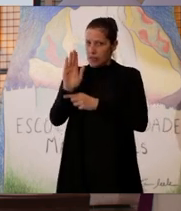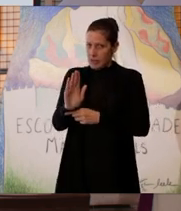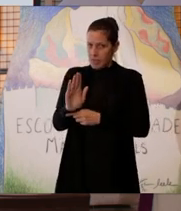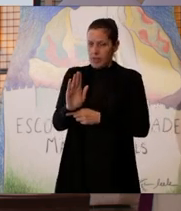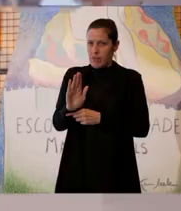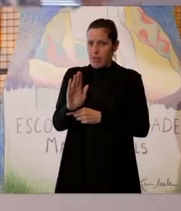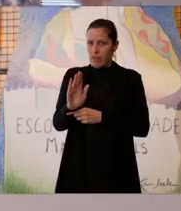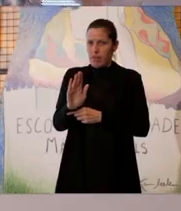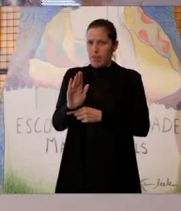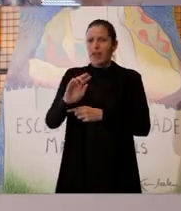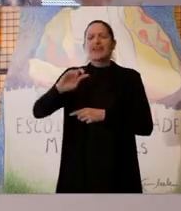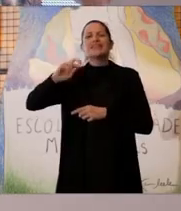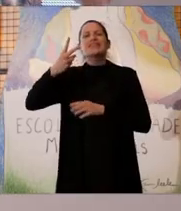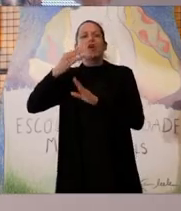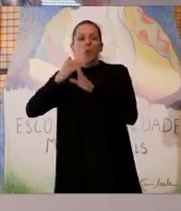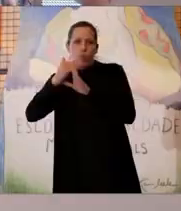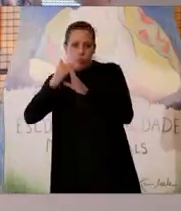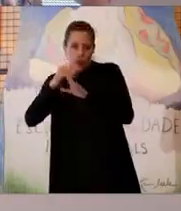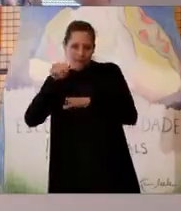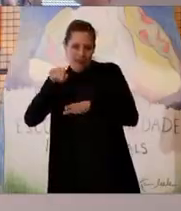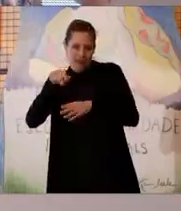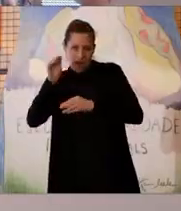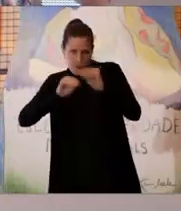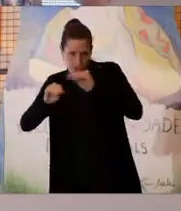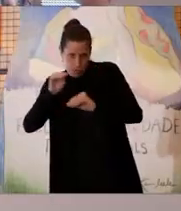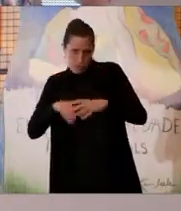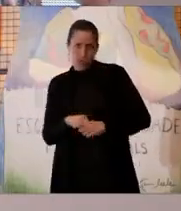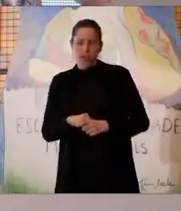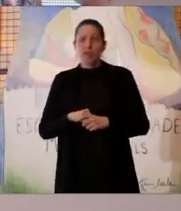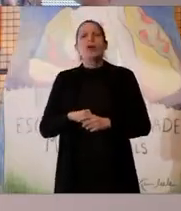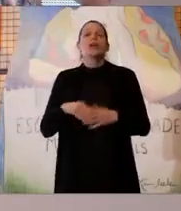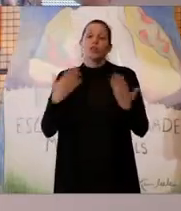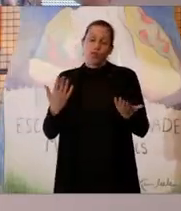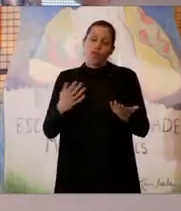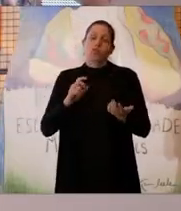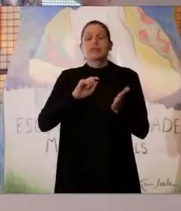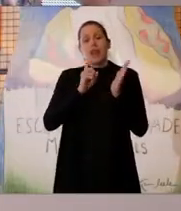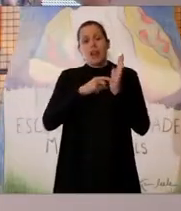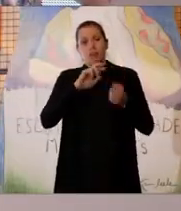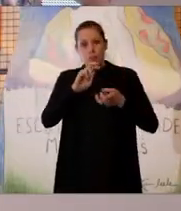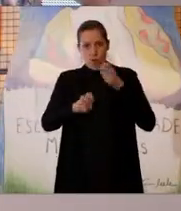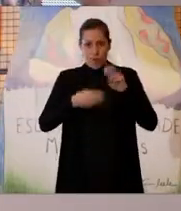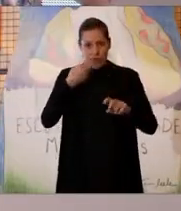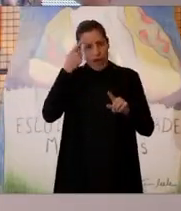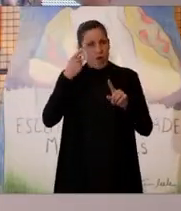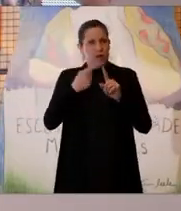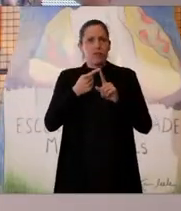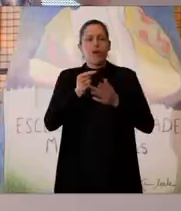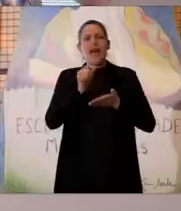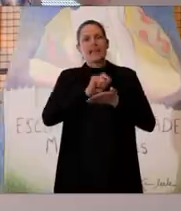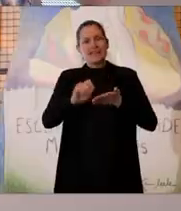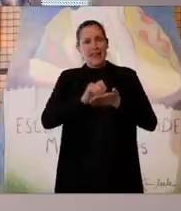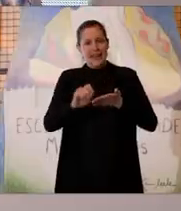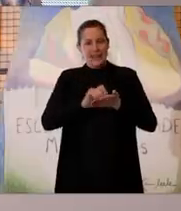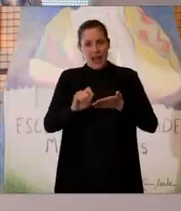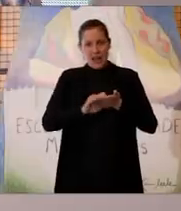los segundos niveles de alguna manera y también modifica la ley para que sean paritaria la secretaría de estado y las direcciones